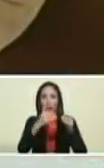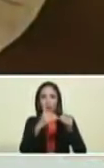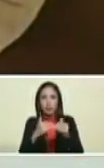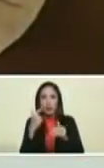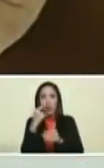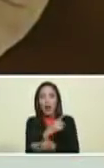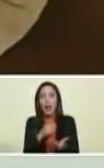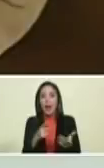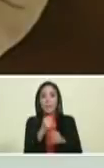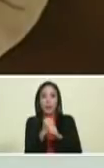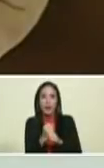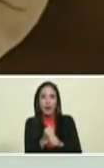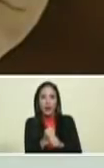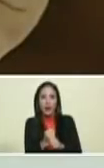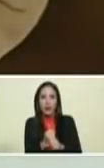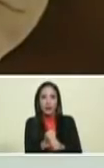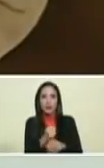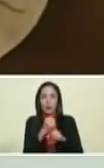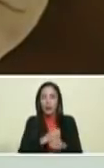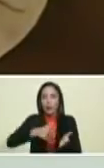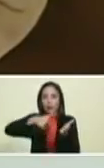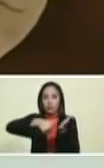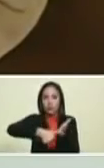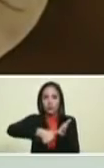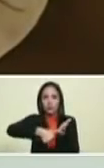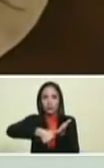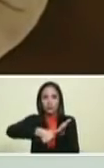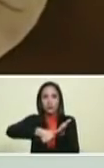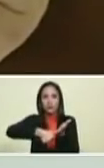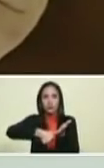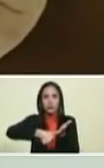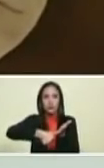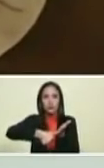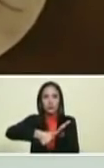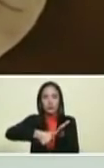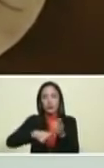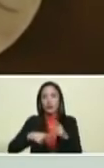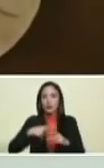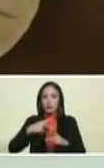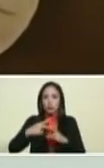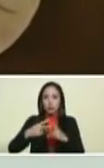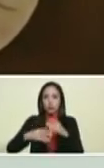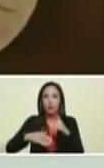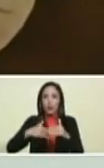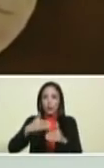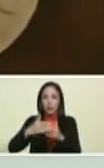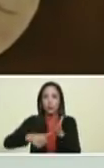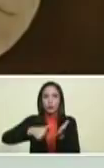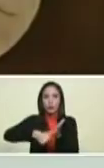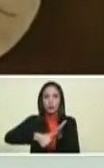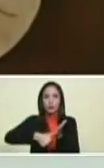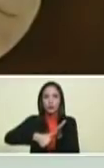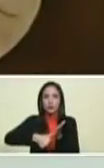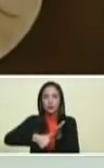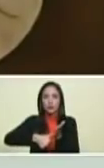línea, colocamos la huella dactilar y en ese proceso de huella dactilar